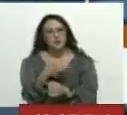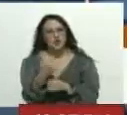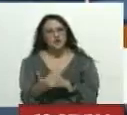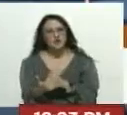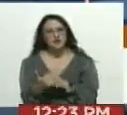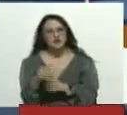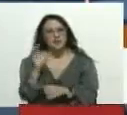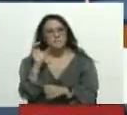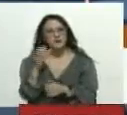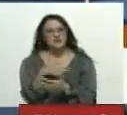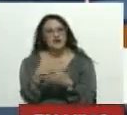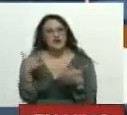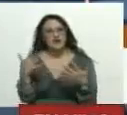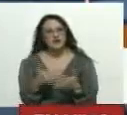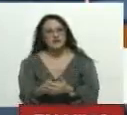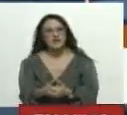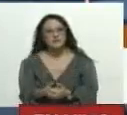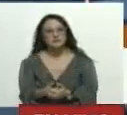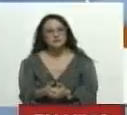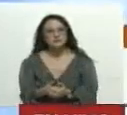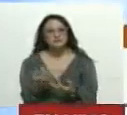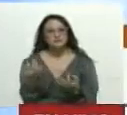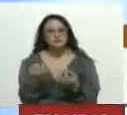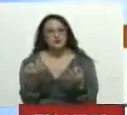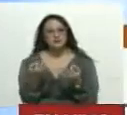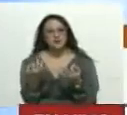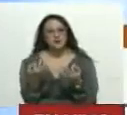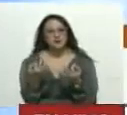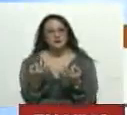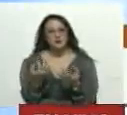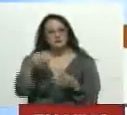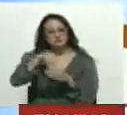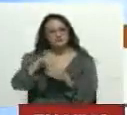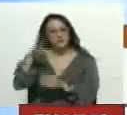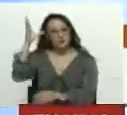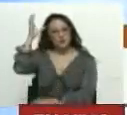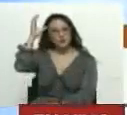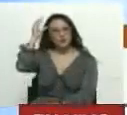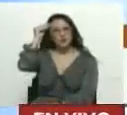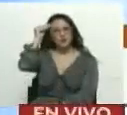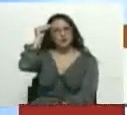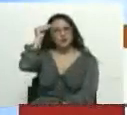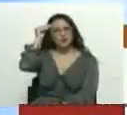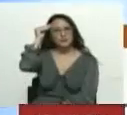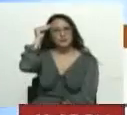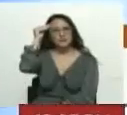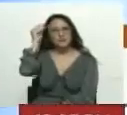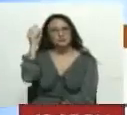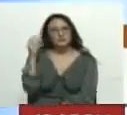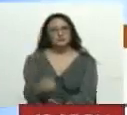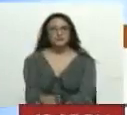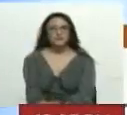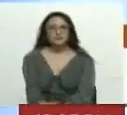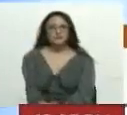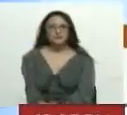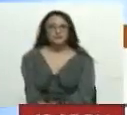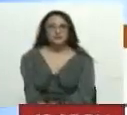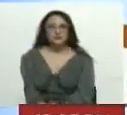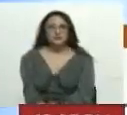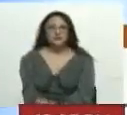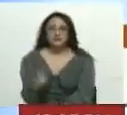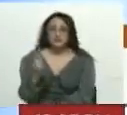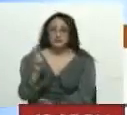de la patria grande realmente desde nuestro concepto obviamente se nos hace muy muy